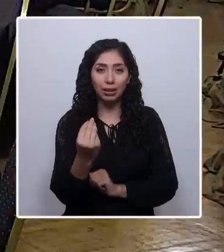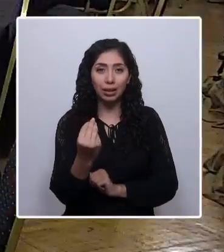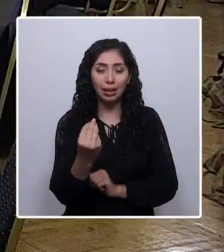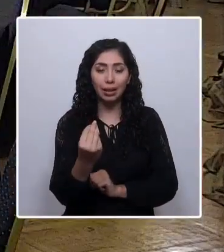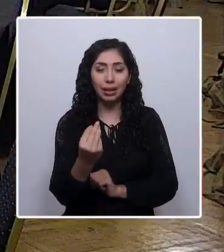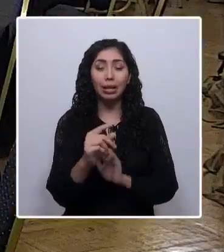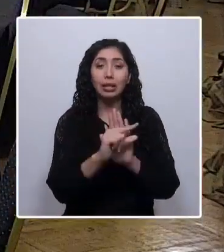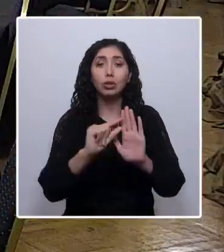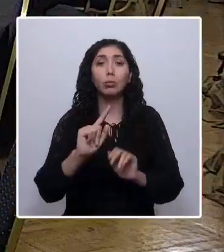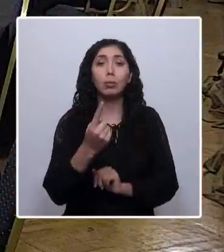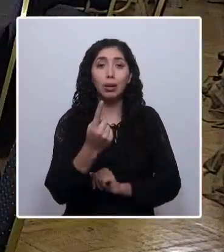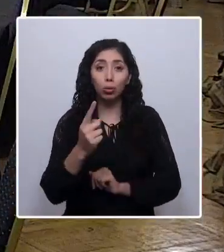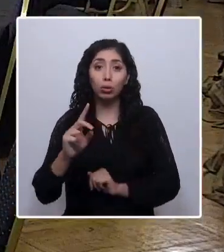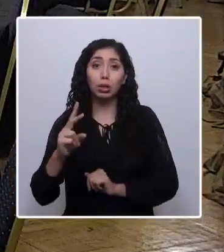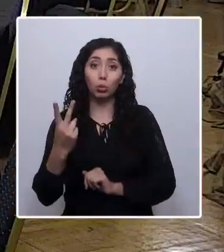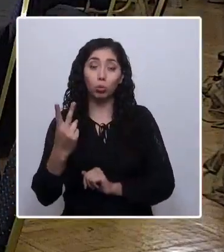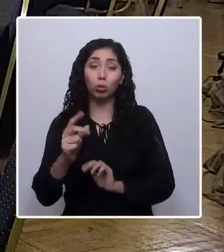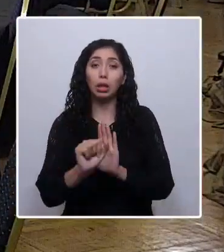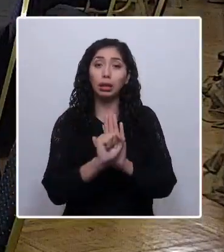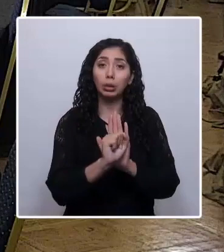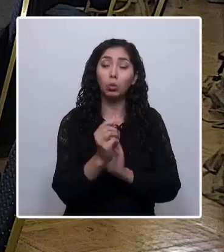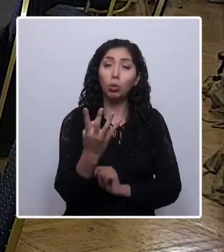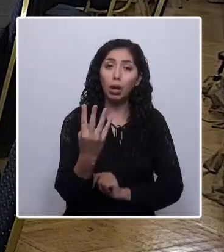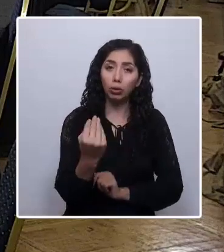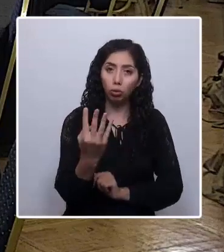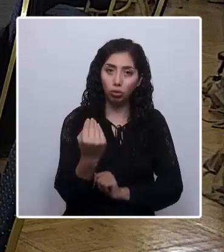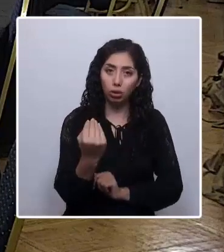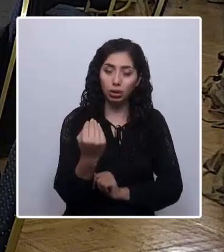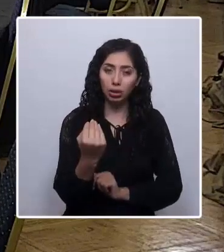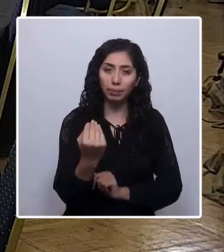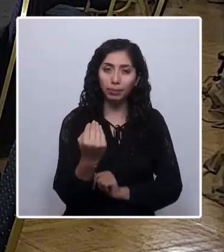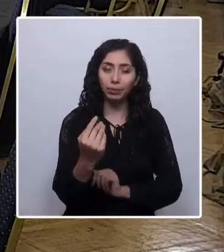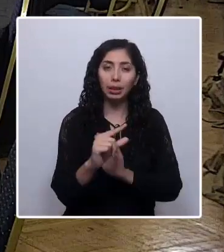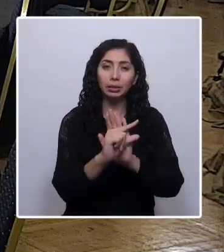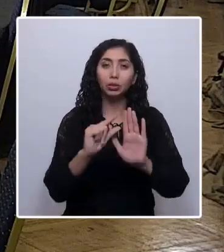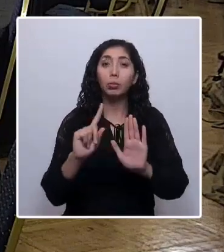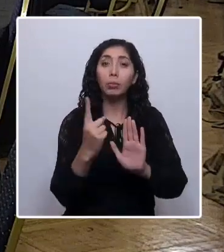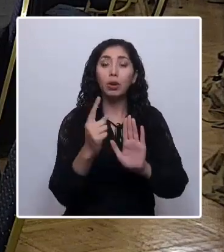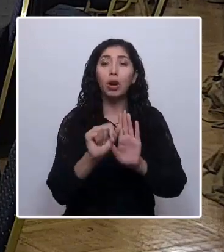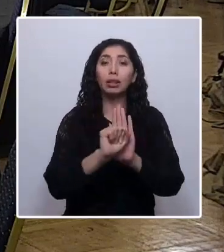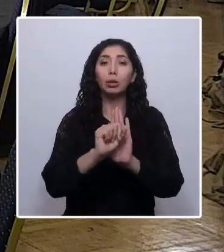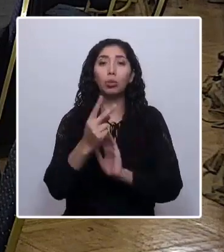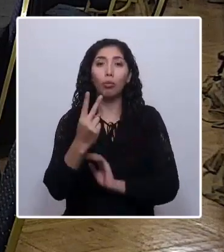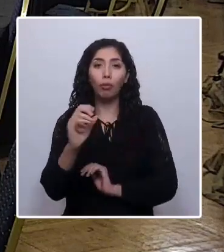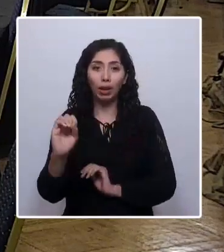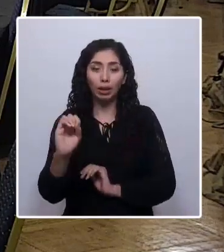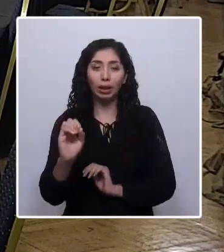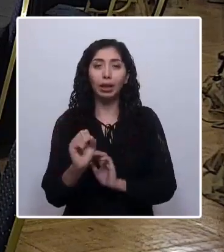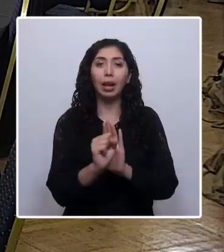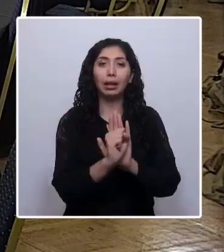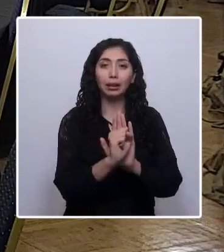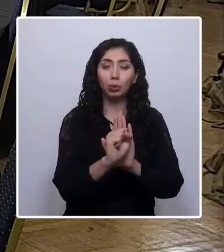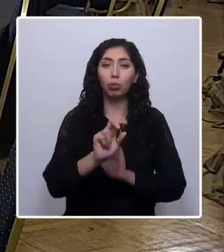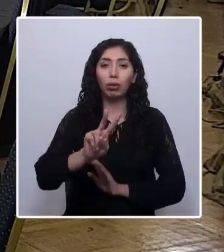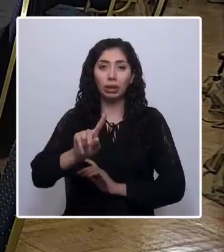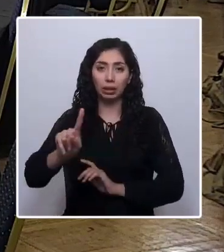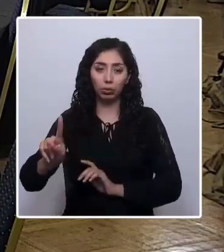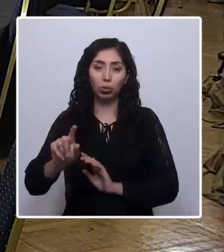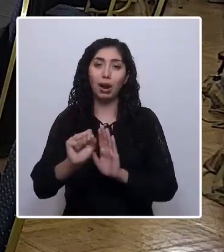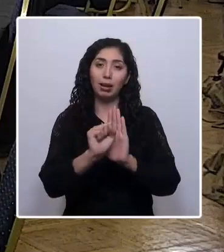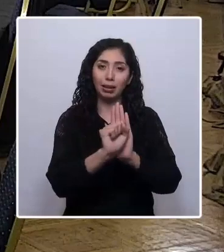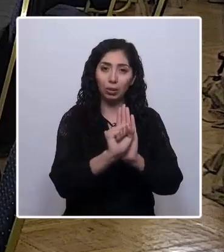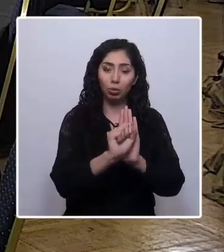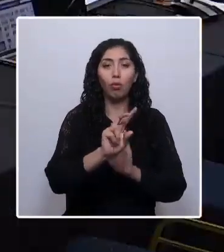incisos primero y segundo del artículo 14, el inciso primero del artículo 20, el artículo 21, el